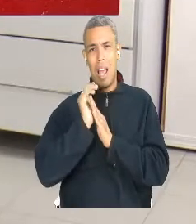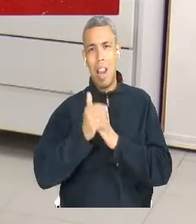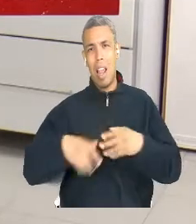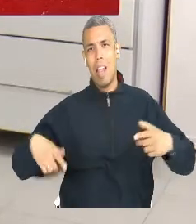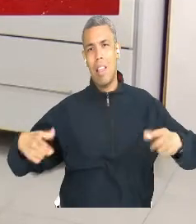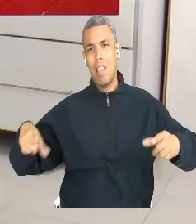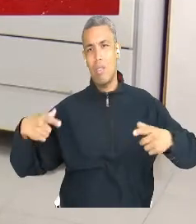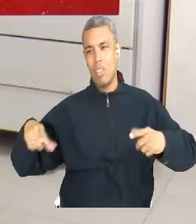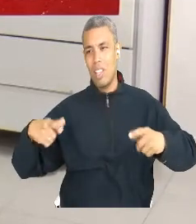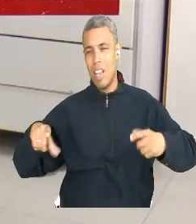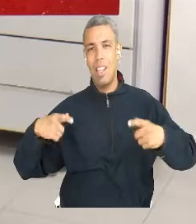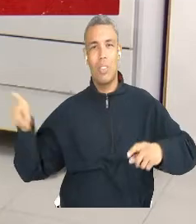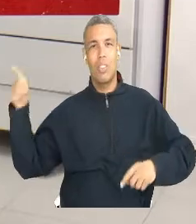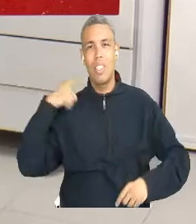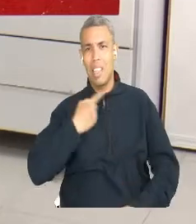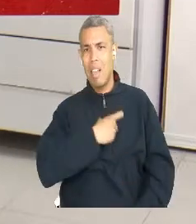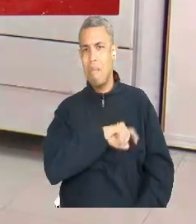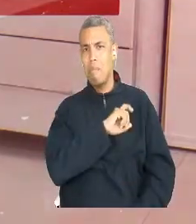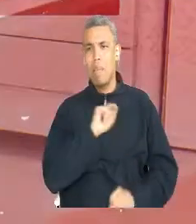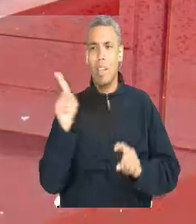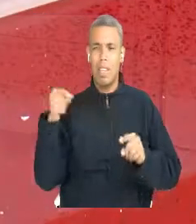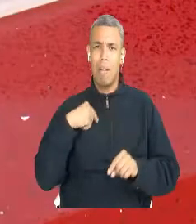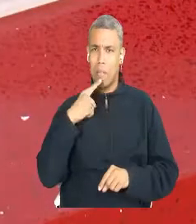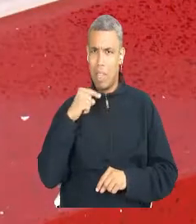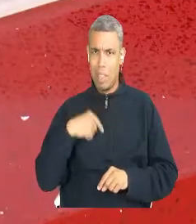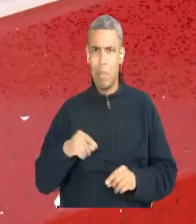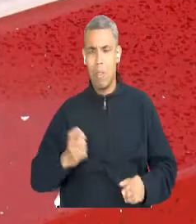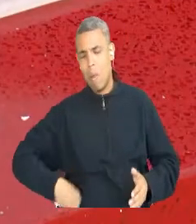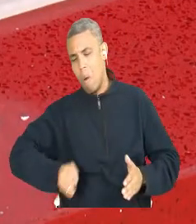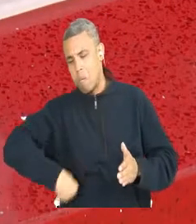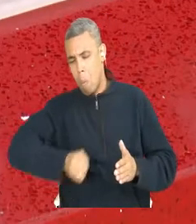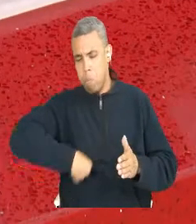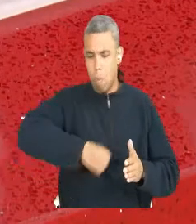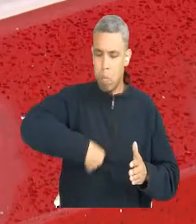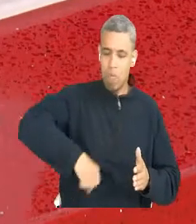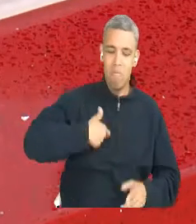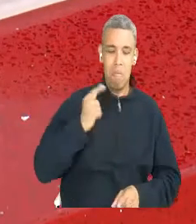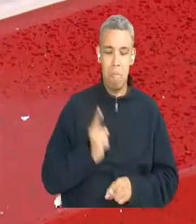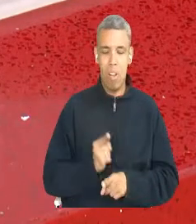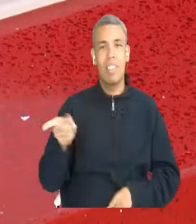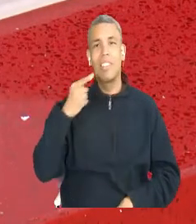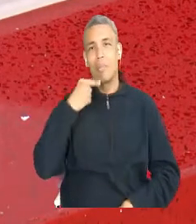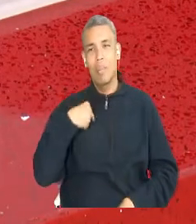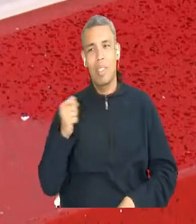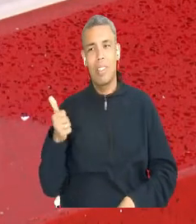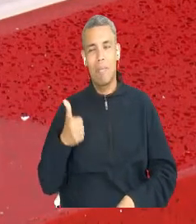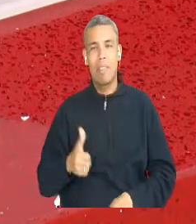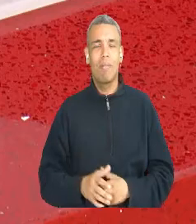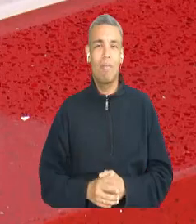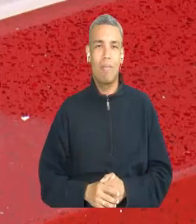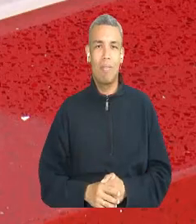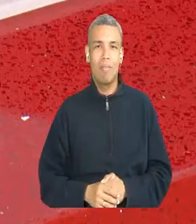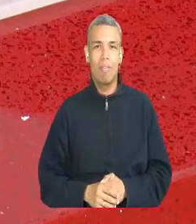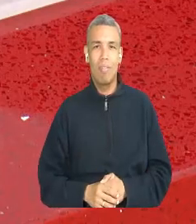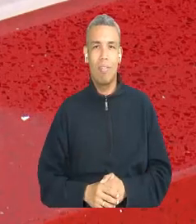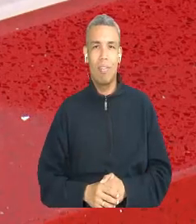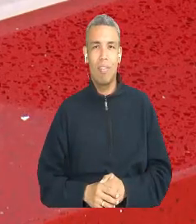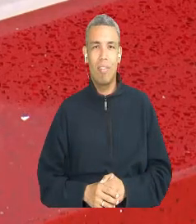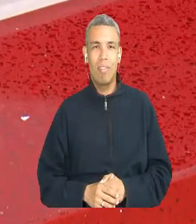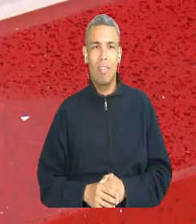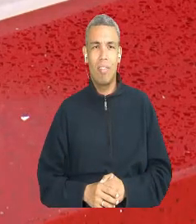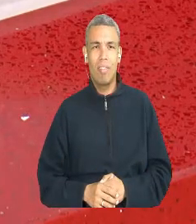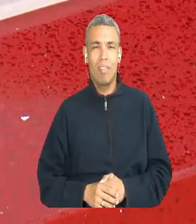querida camarógrafa. Ella preparó la tortilla española y dice que le fue súper bien. Es que de por sí a pedir de boca se presta para que todas